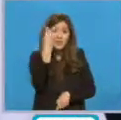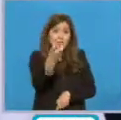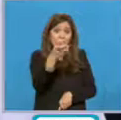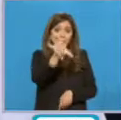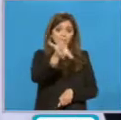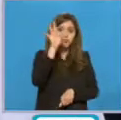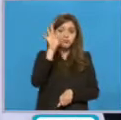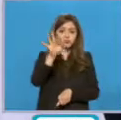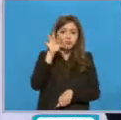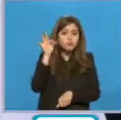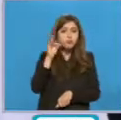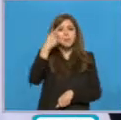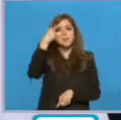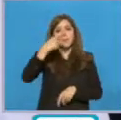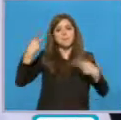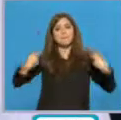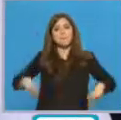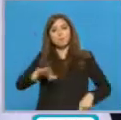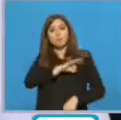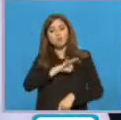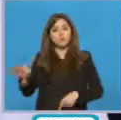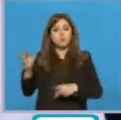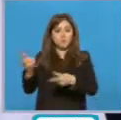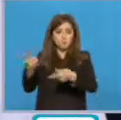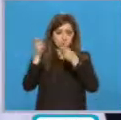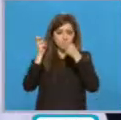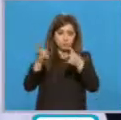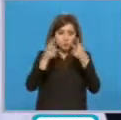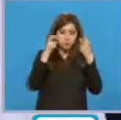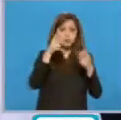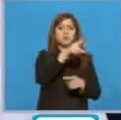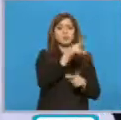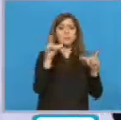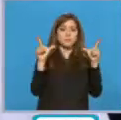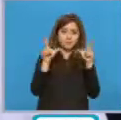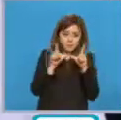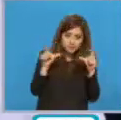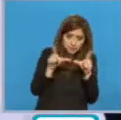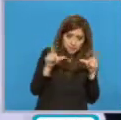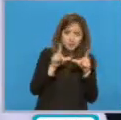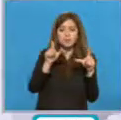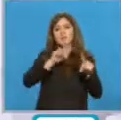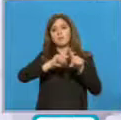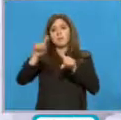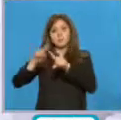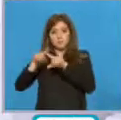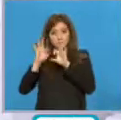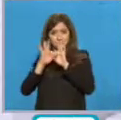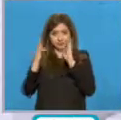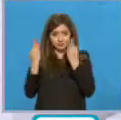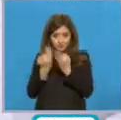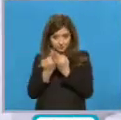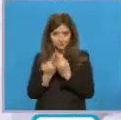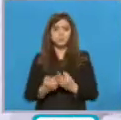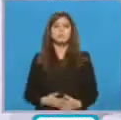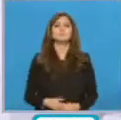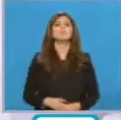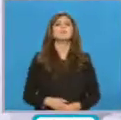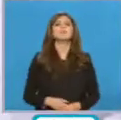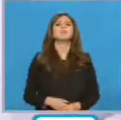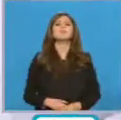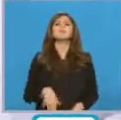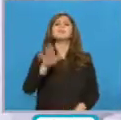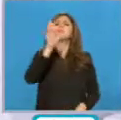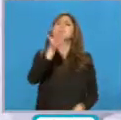que necesitan los delincuentes para tramitar a tu nombre credenciales, identificaciones de todo tipo. Oiga, comisionado, ¿y cómo le